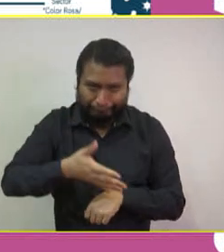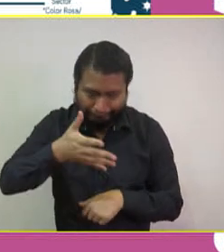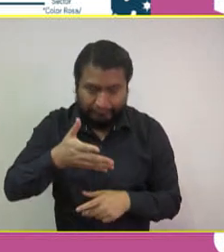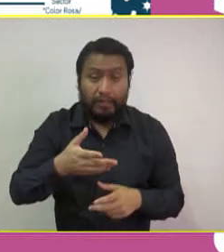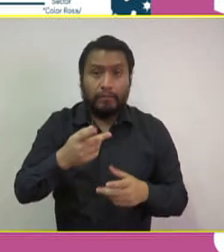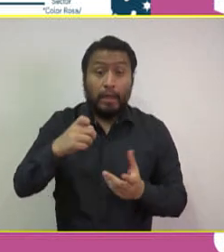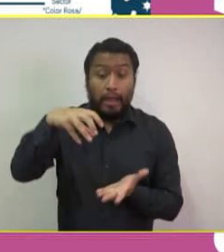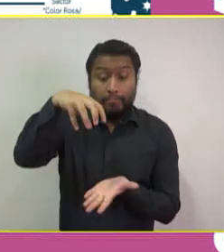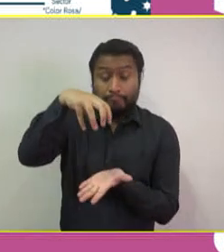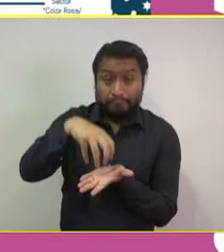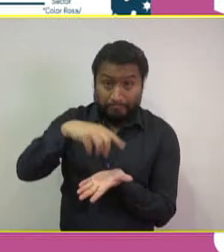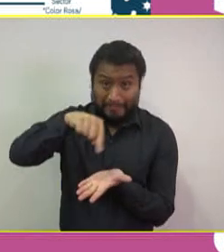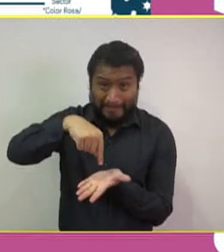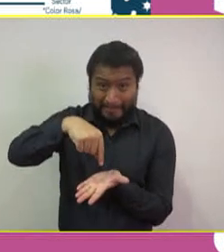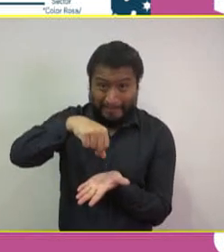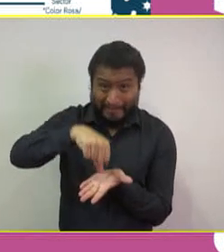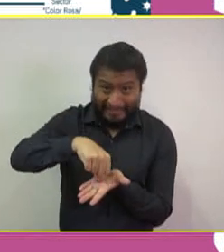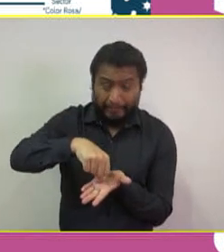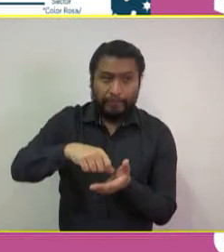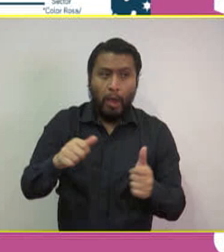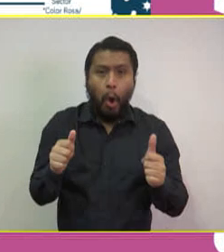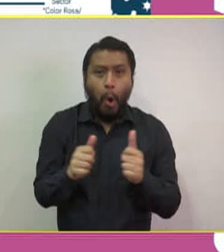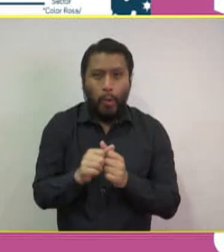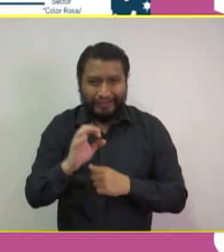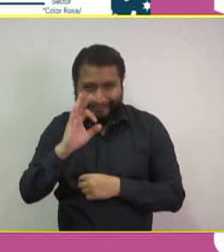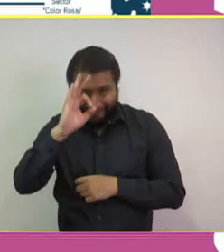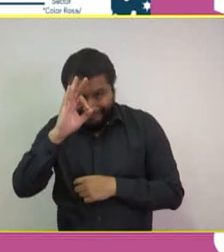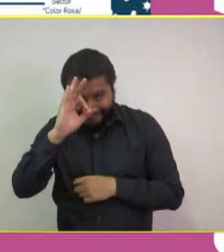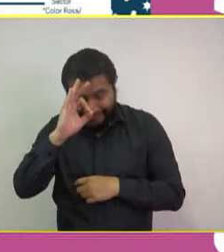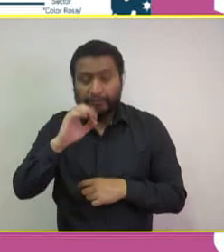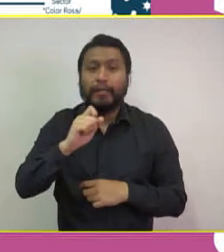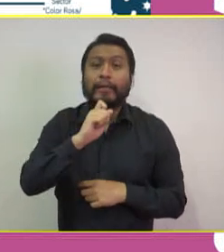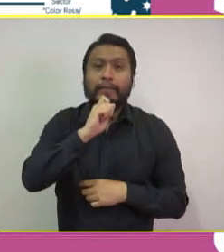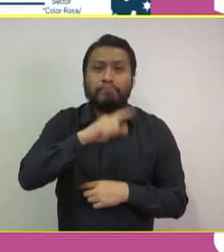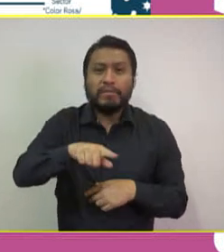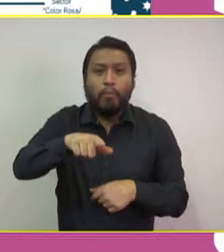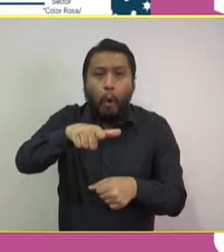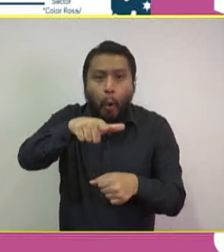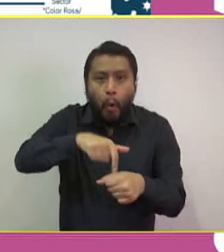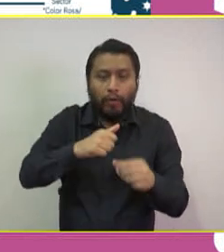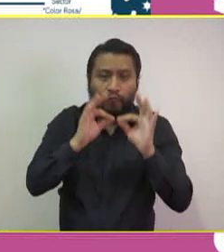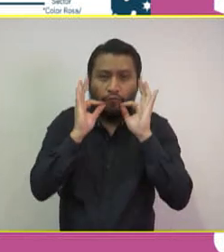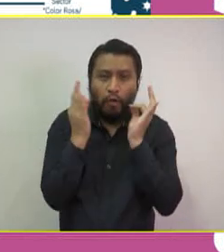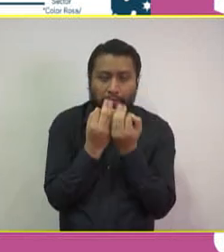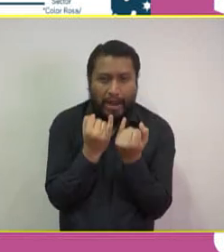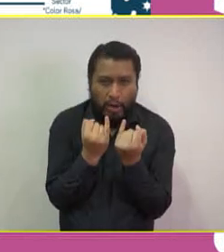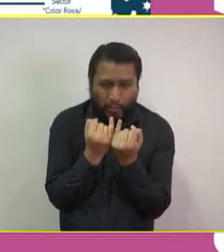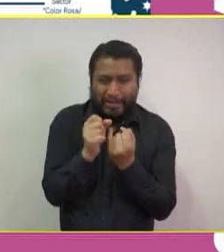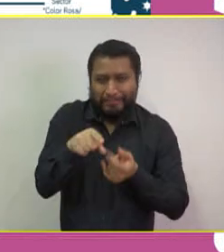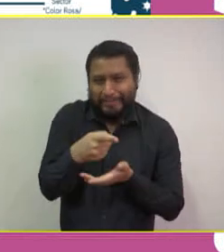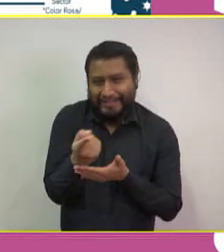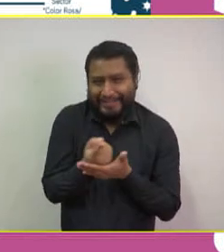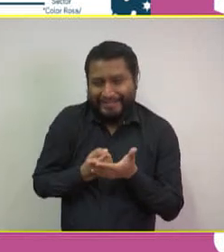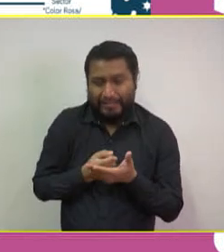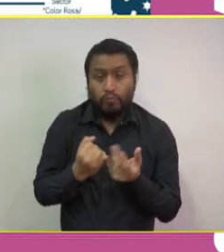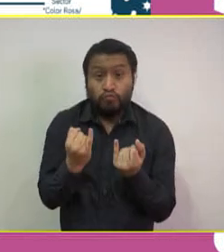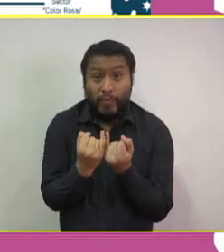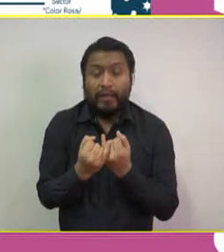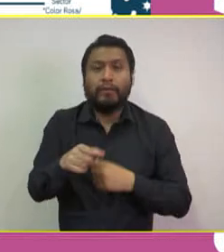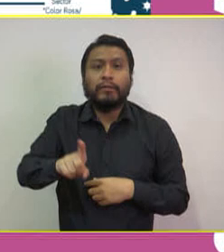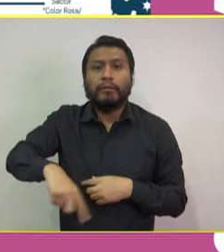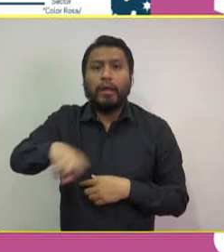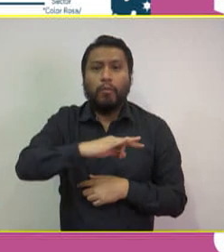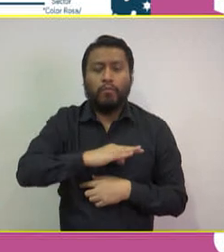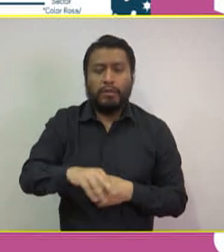Y la idea es que a través de fichas que tienen el mismo color y forma en cuanto a elementos de diseño, identifiquen en